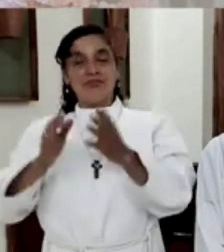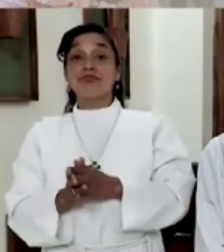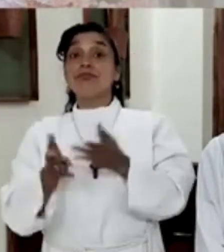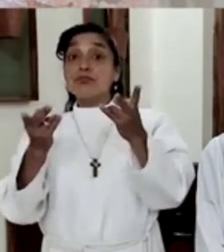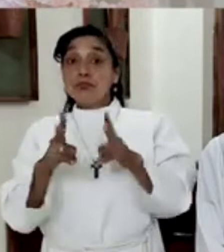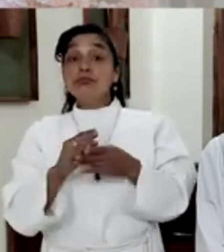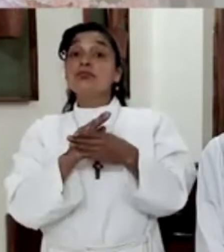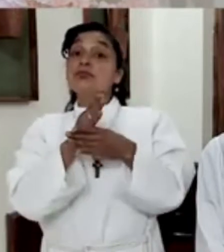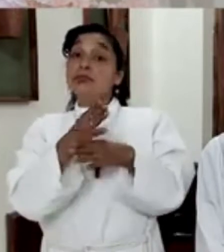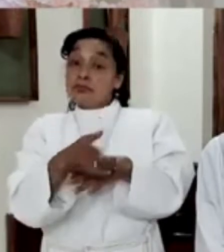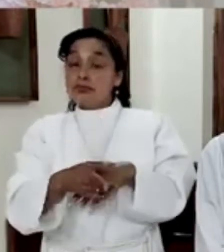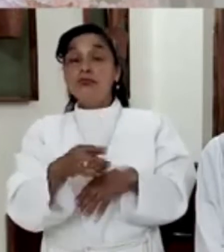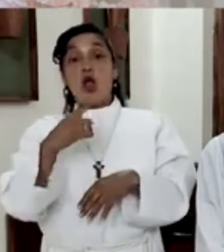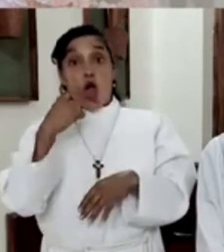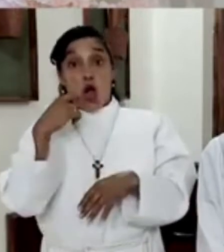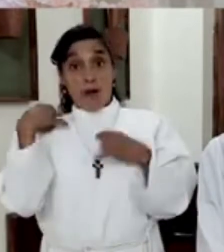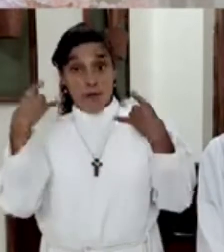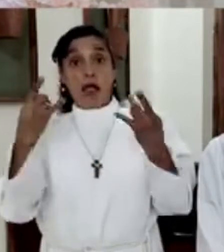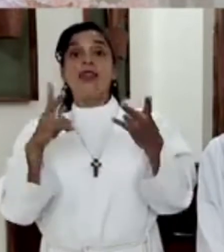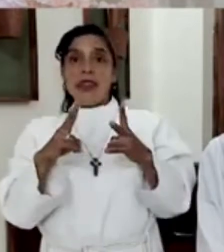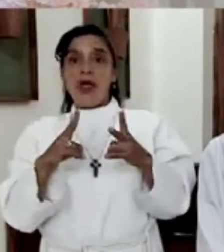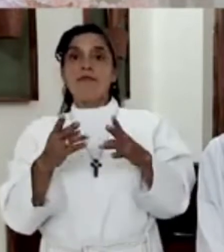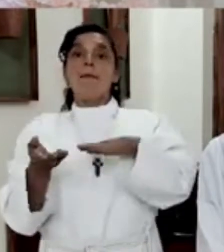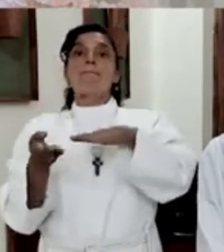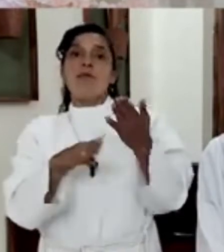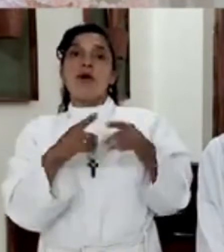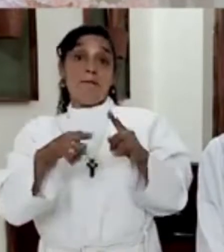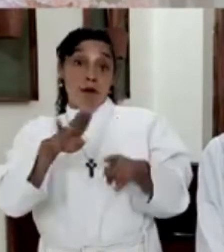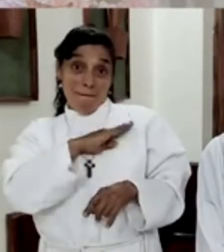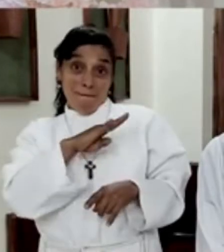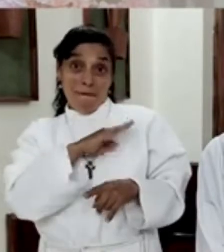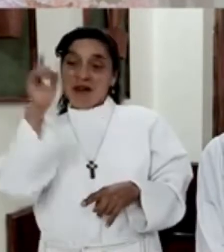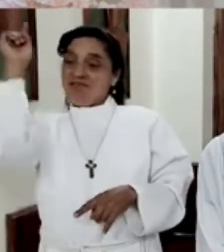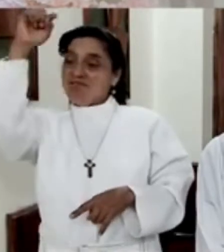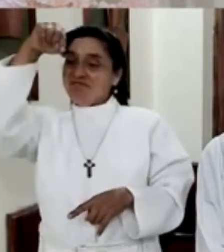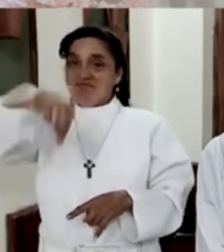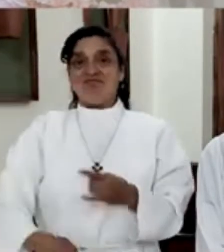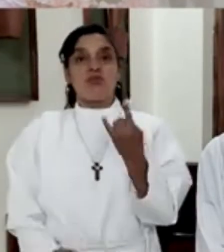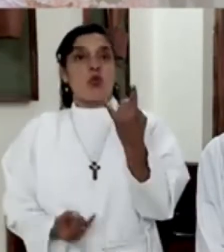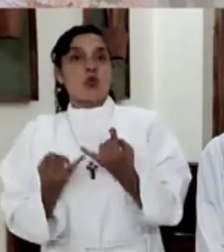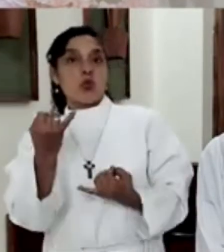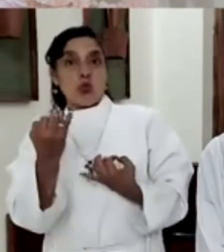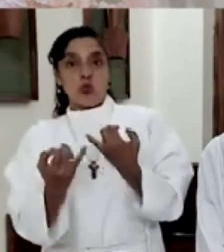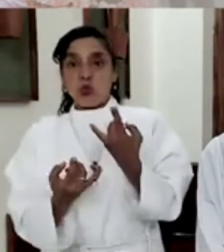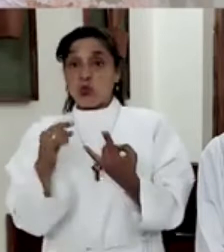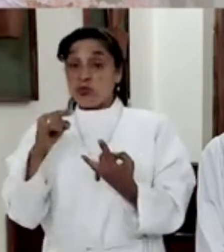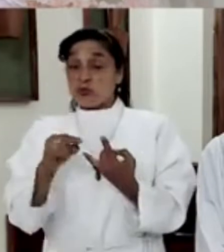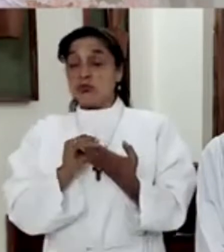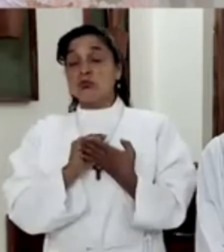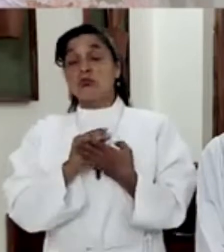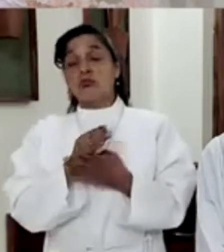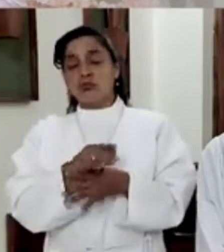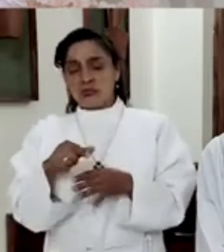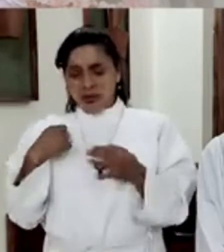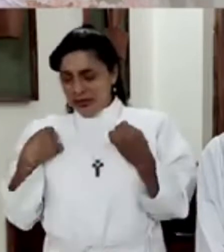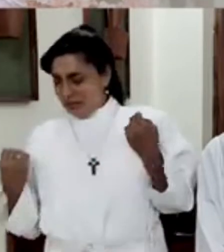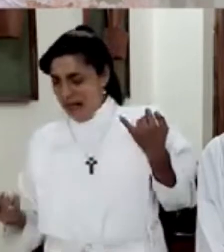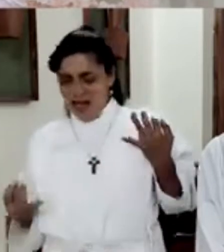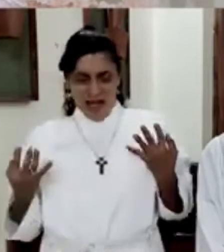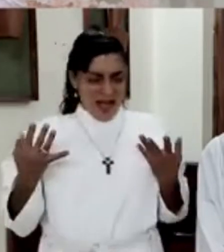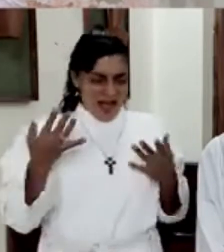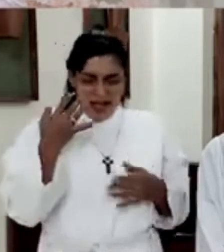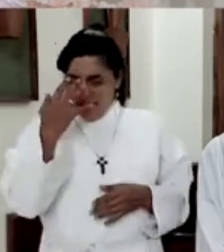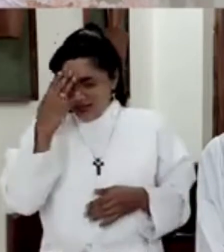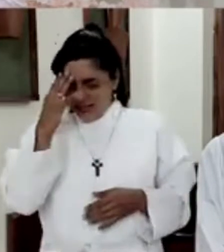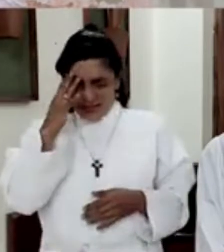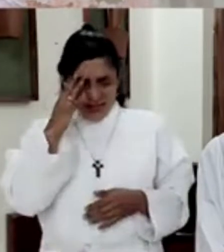Estaba éste en el lugar del castigo, en medio de tormentos, cuando levantó los ojos y vio a